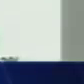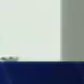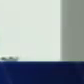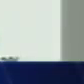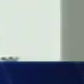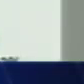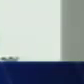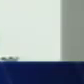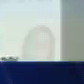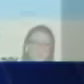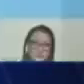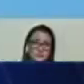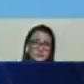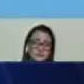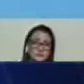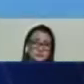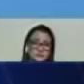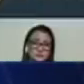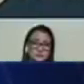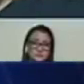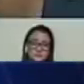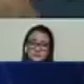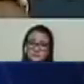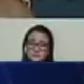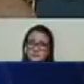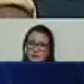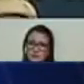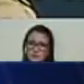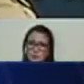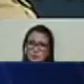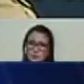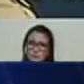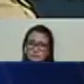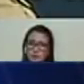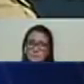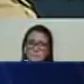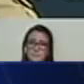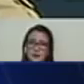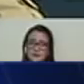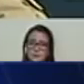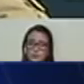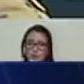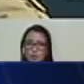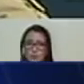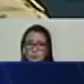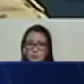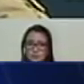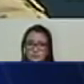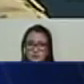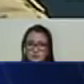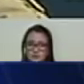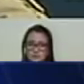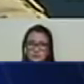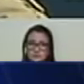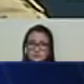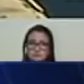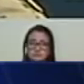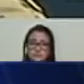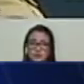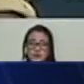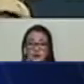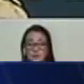conocimiento de un evento electoral. Agarras el total de votos y ves qué porcentaje sacó el que llegó primero y qué porcentaje sacó el que llegó